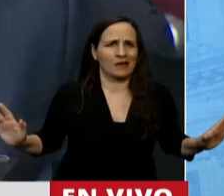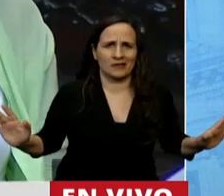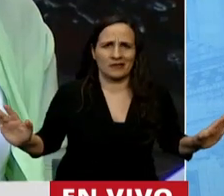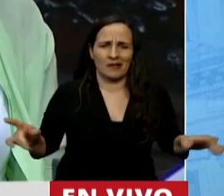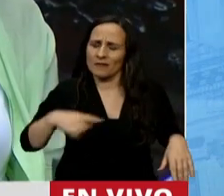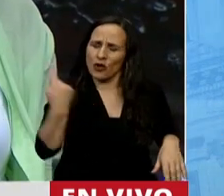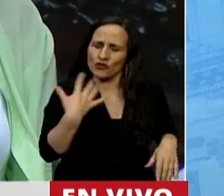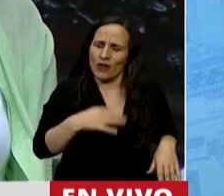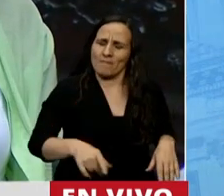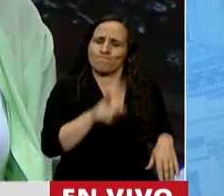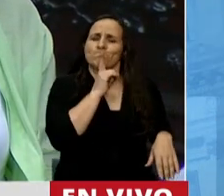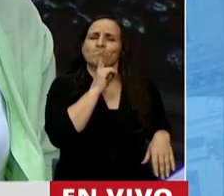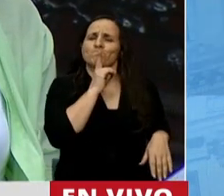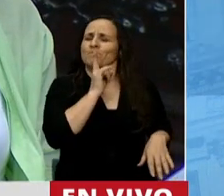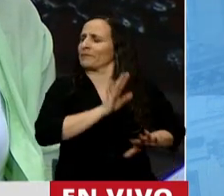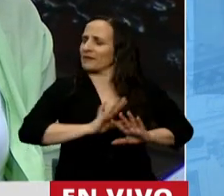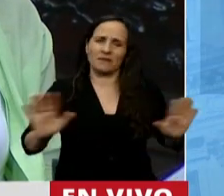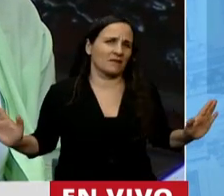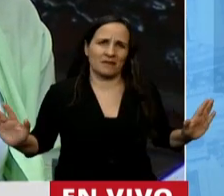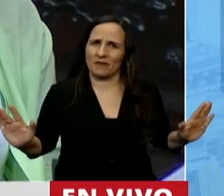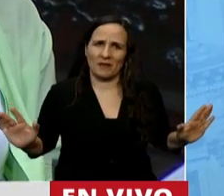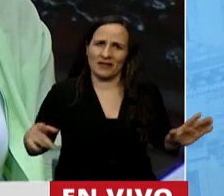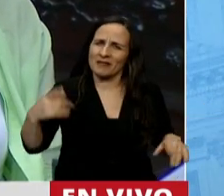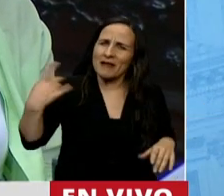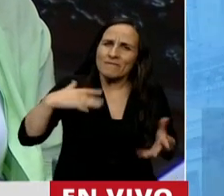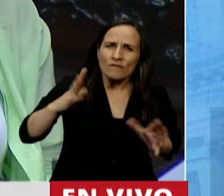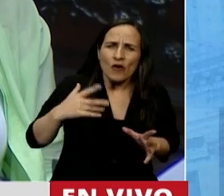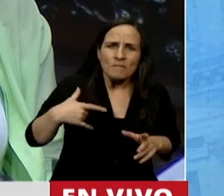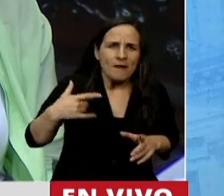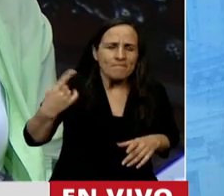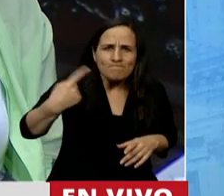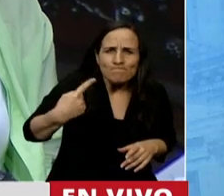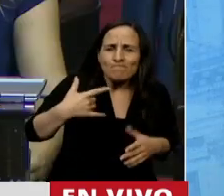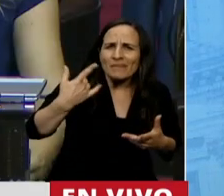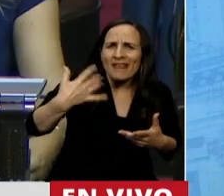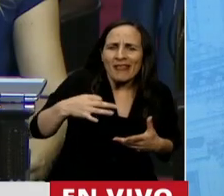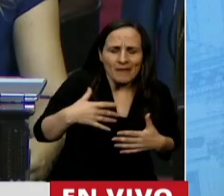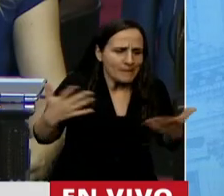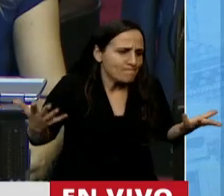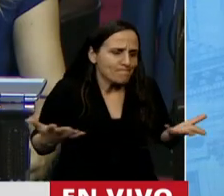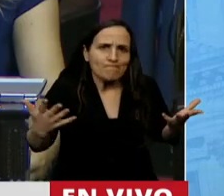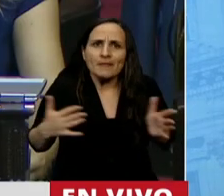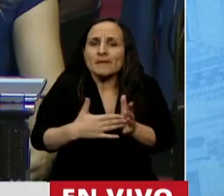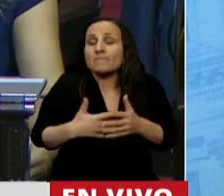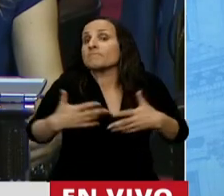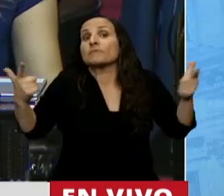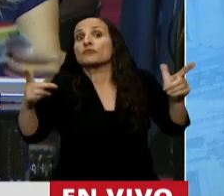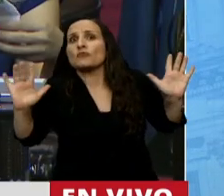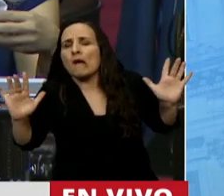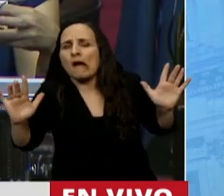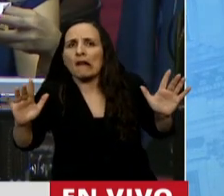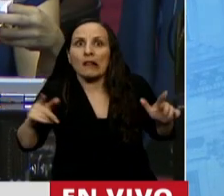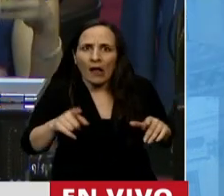a callar, esa clandestinidad que nos obliga a tomar decisiones libradas a la suerte, donde muchas mujeres